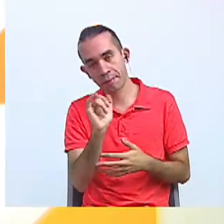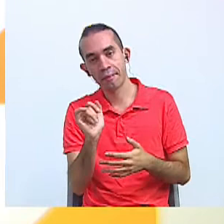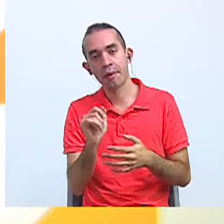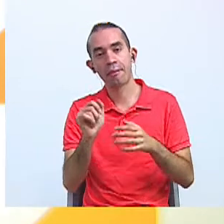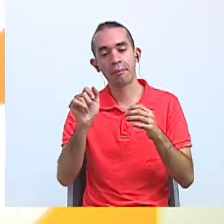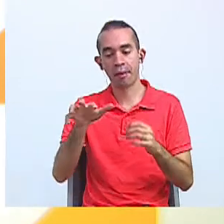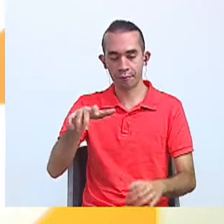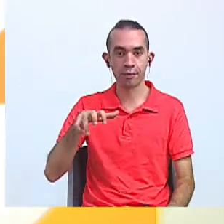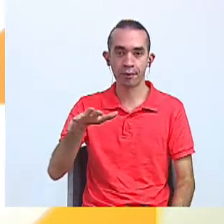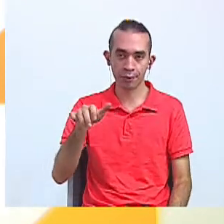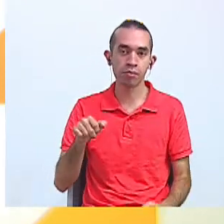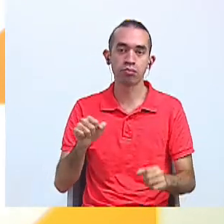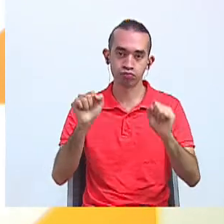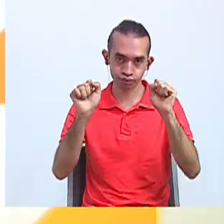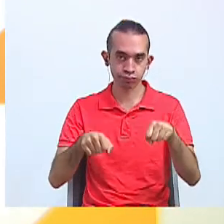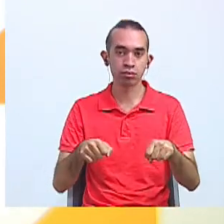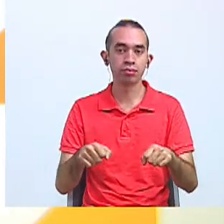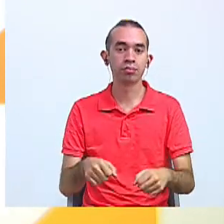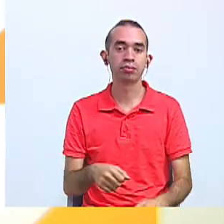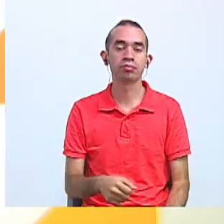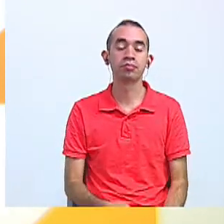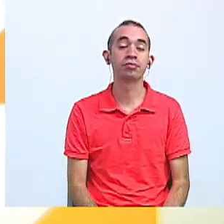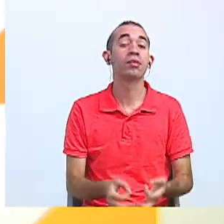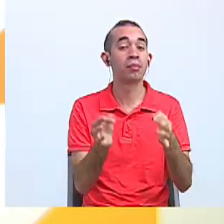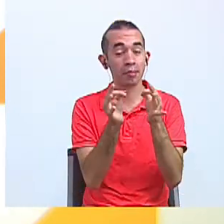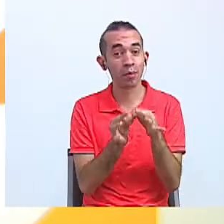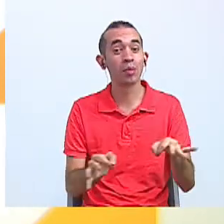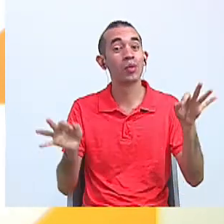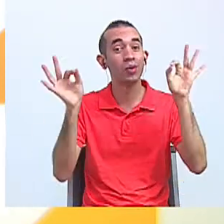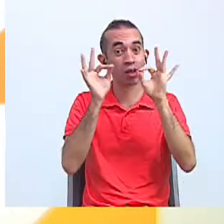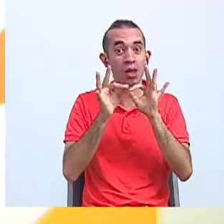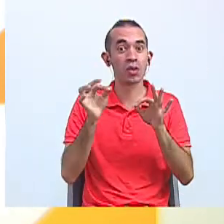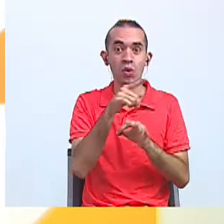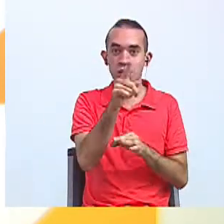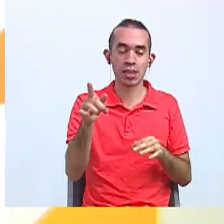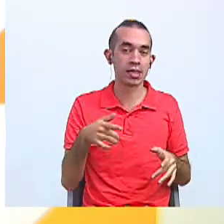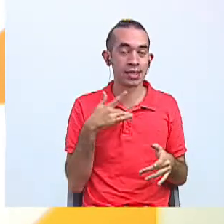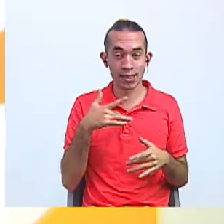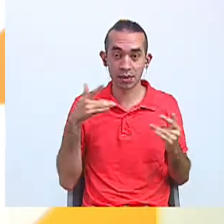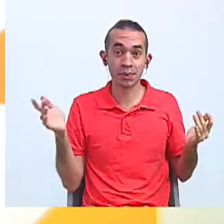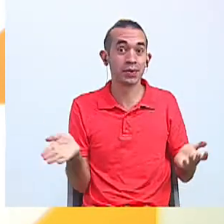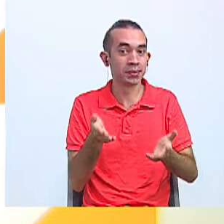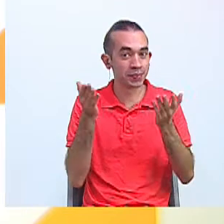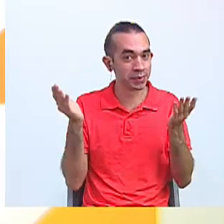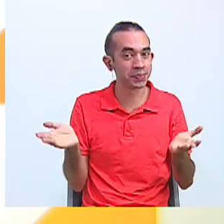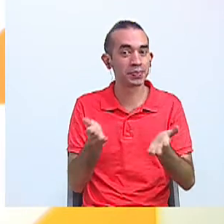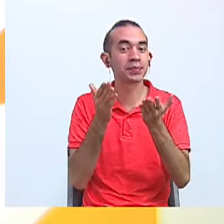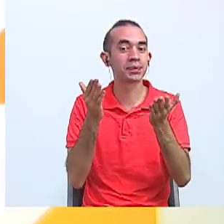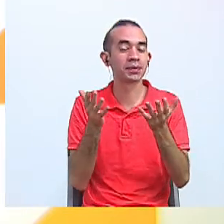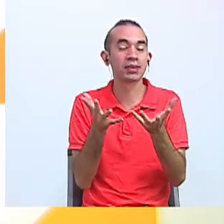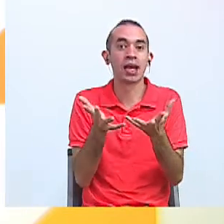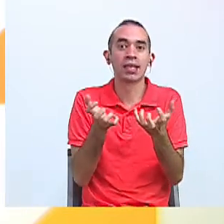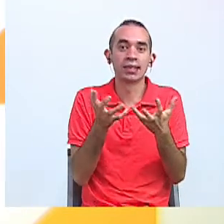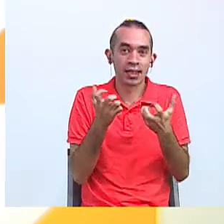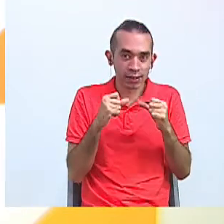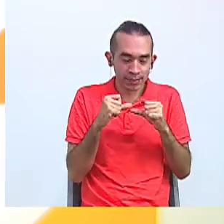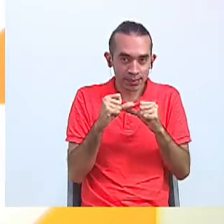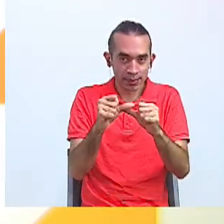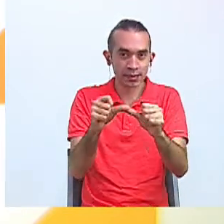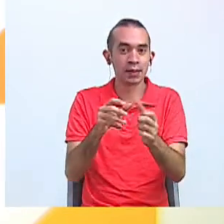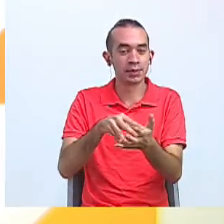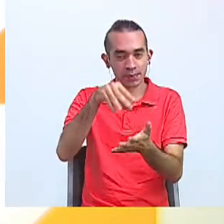la calculadora. Y también es importante que se encuentren motivados, que tengan esas ganas de seguir